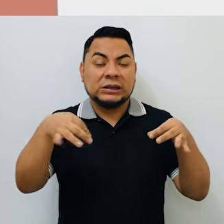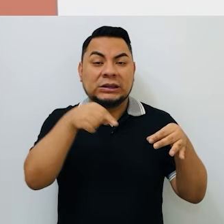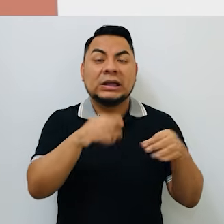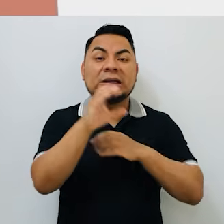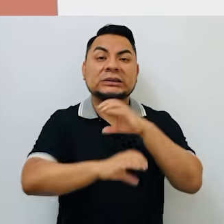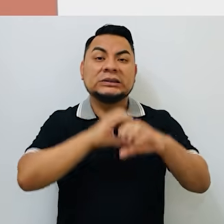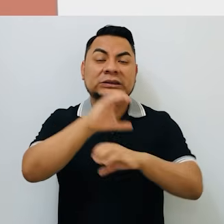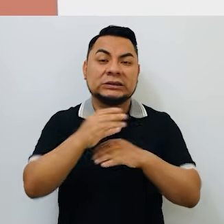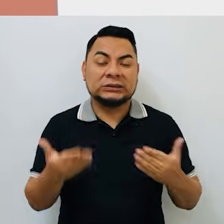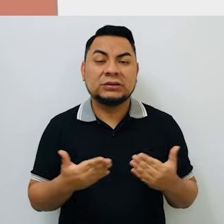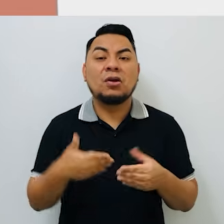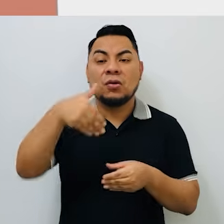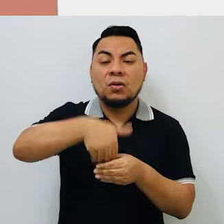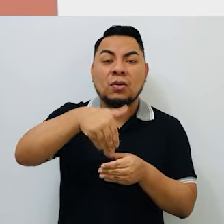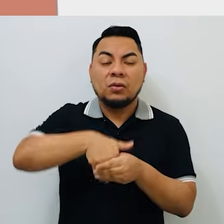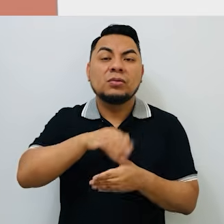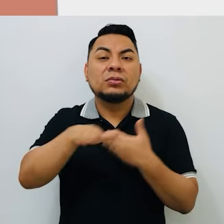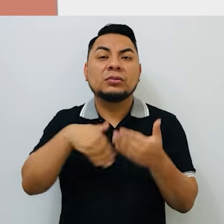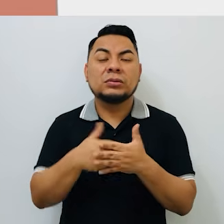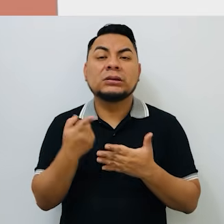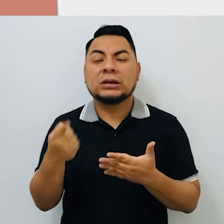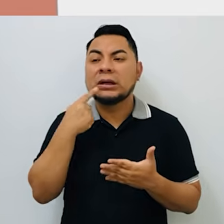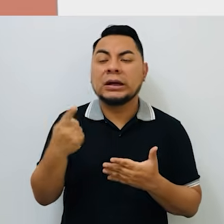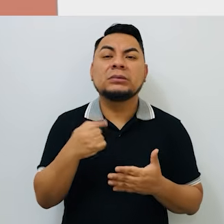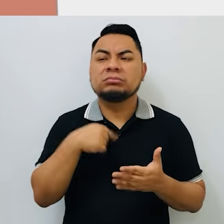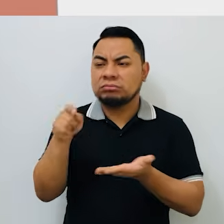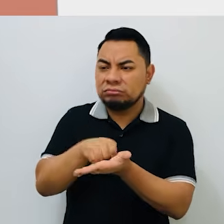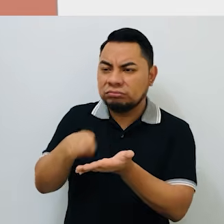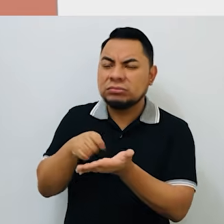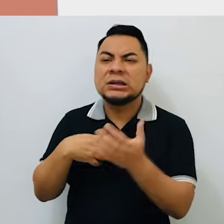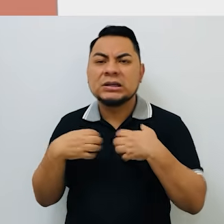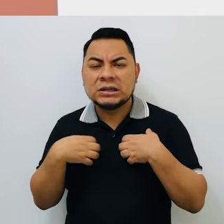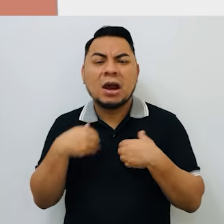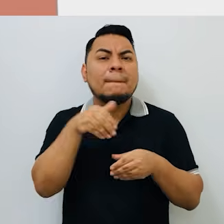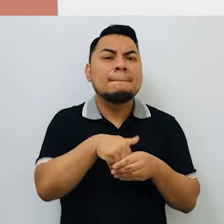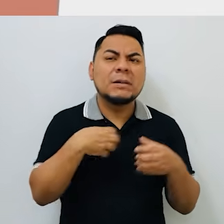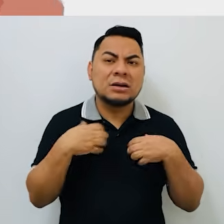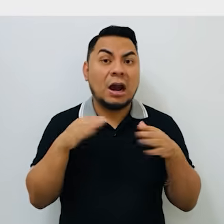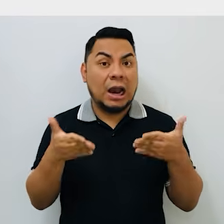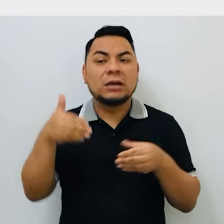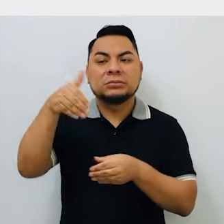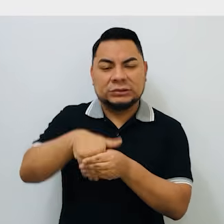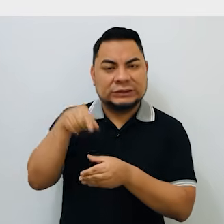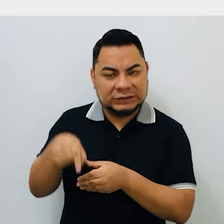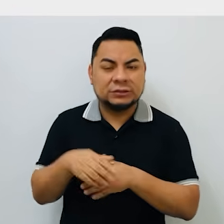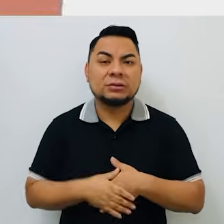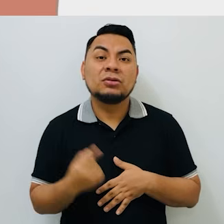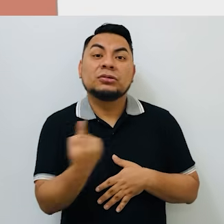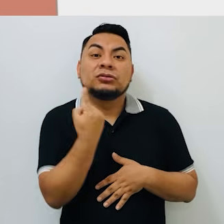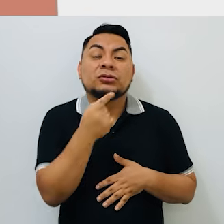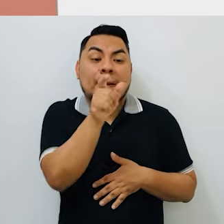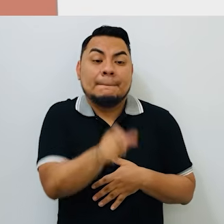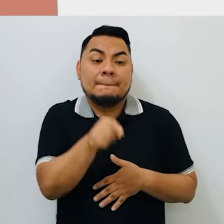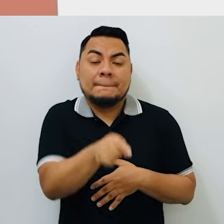de plástico de color celeste los sobres con impugnación de identidad y los de impugnación de voto si hubiera. Solo